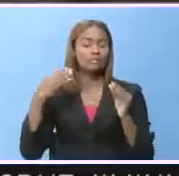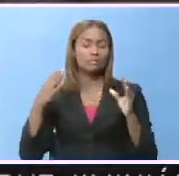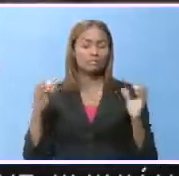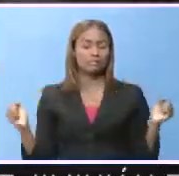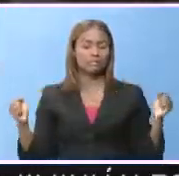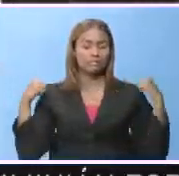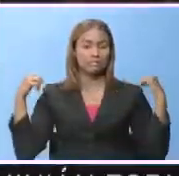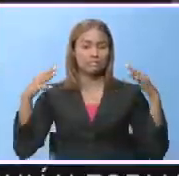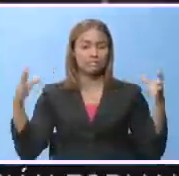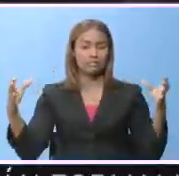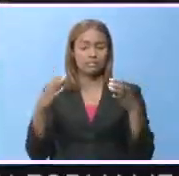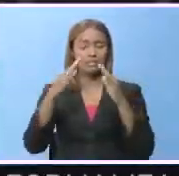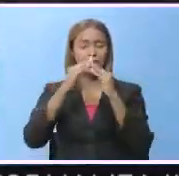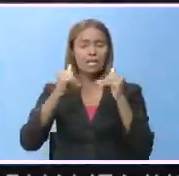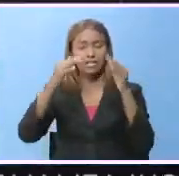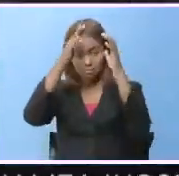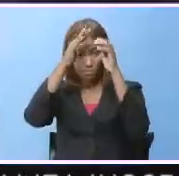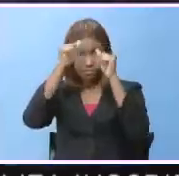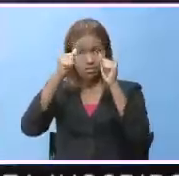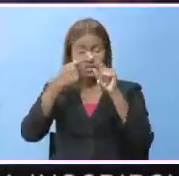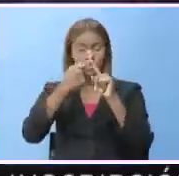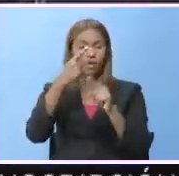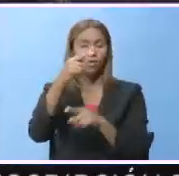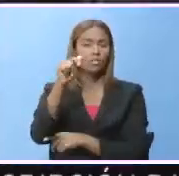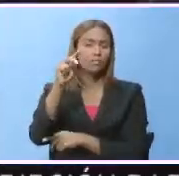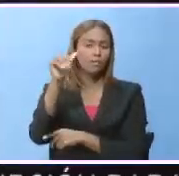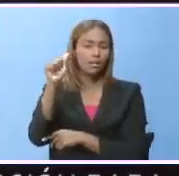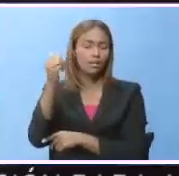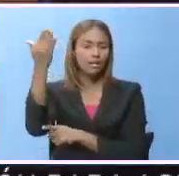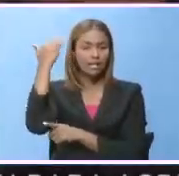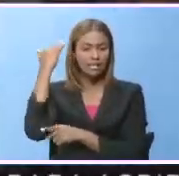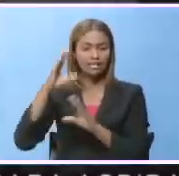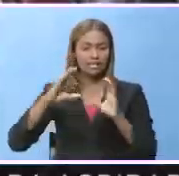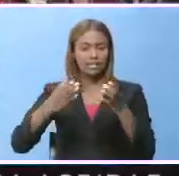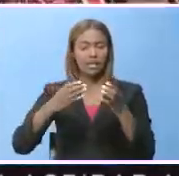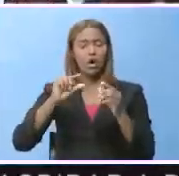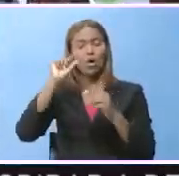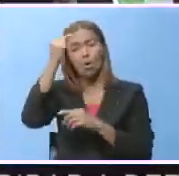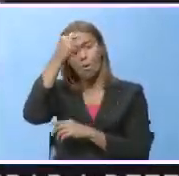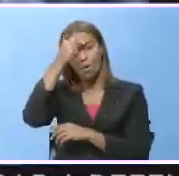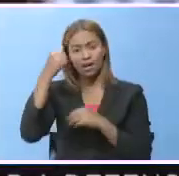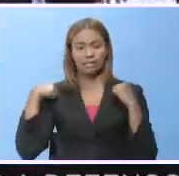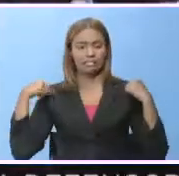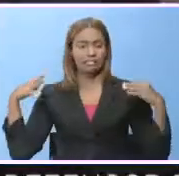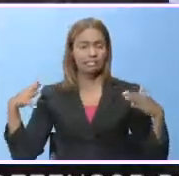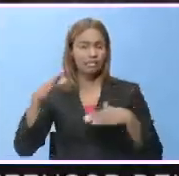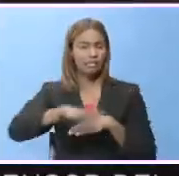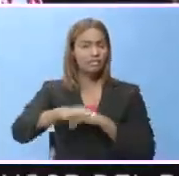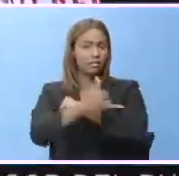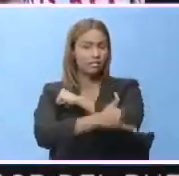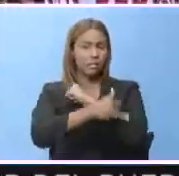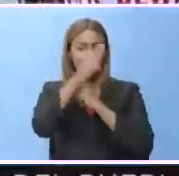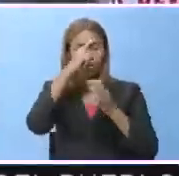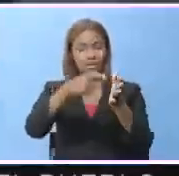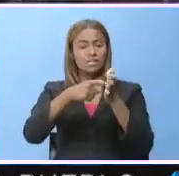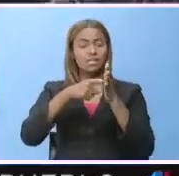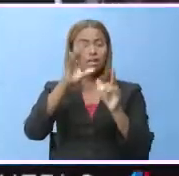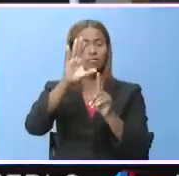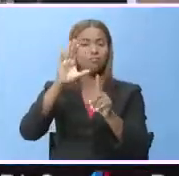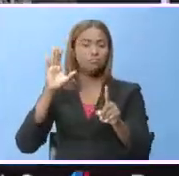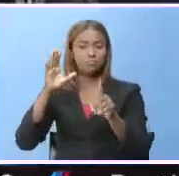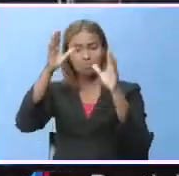congregaron frente a la Casa Presidencial en Guatemala, la antigua sede del gobierno y el Congreso, para exigir la renuncia del